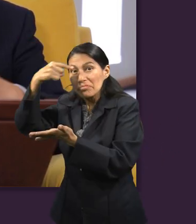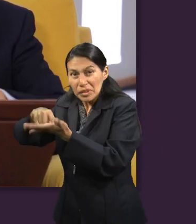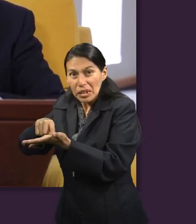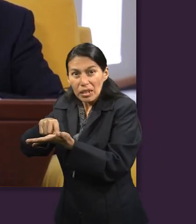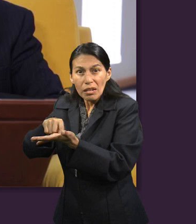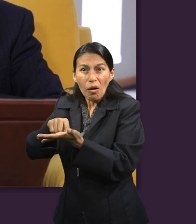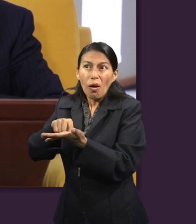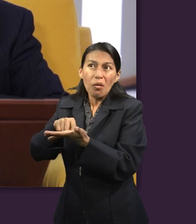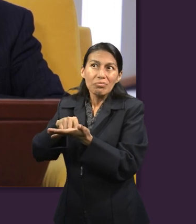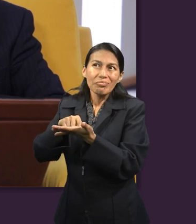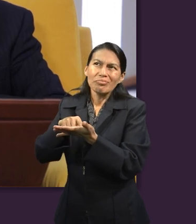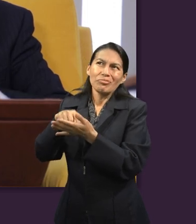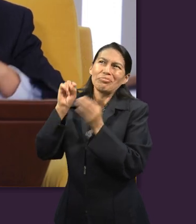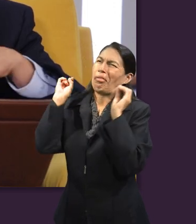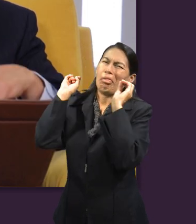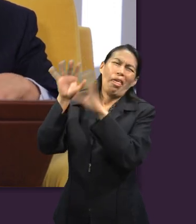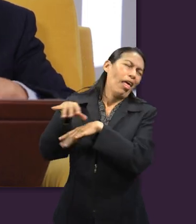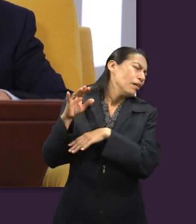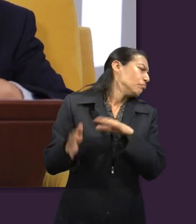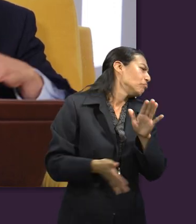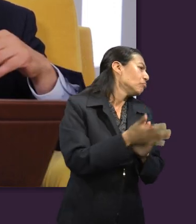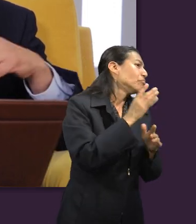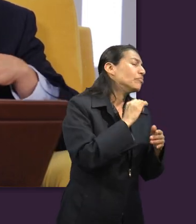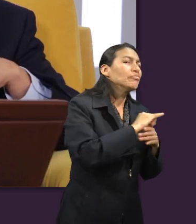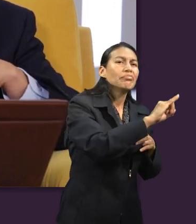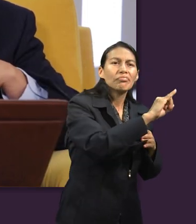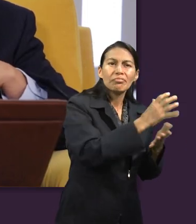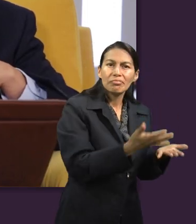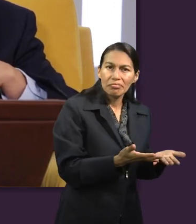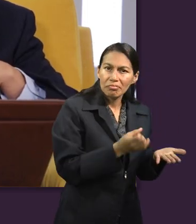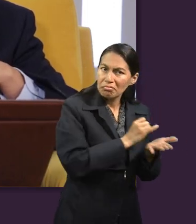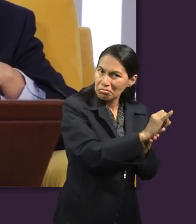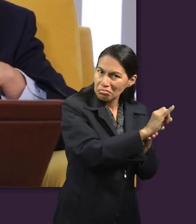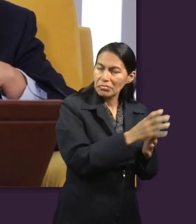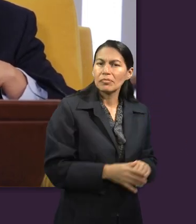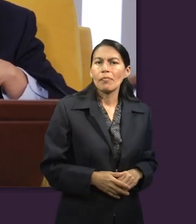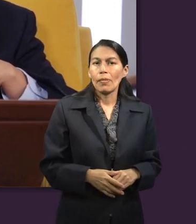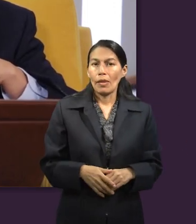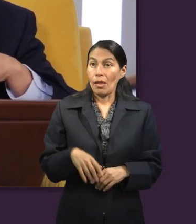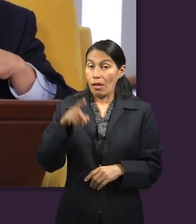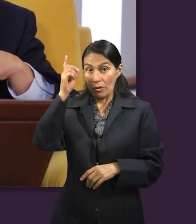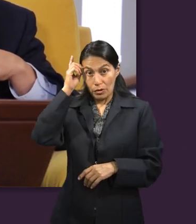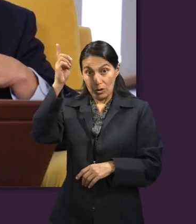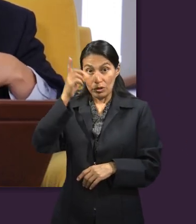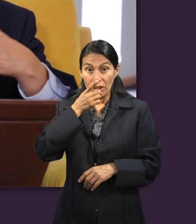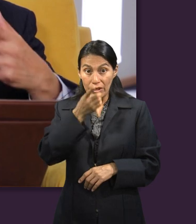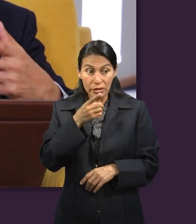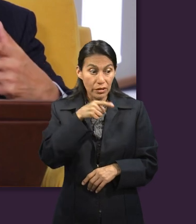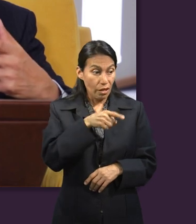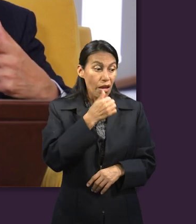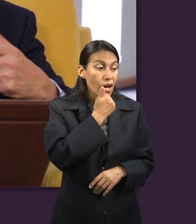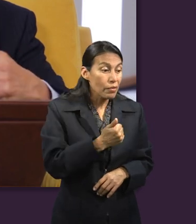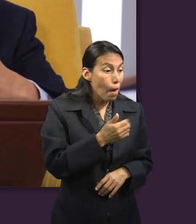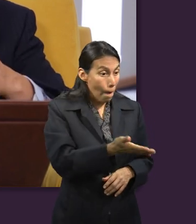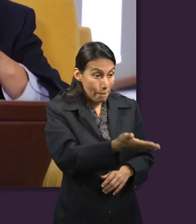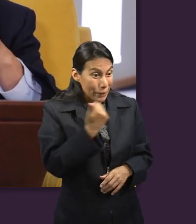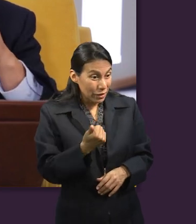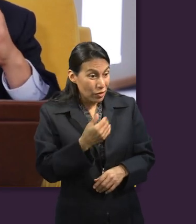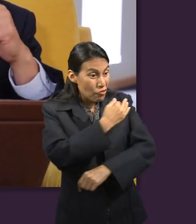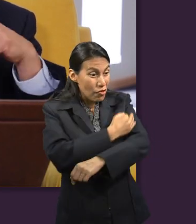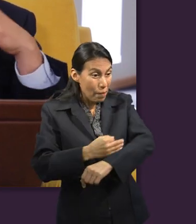o no creer lo que dios nos ha dicho en el caso de abraham desde que dios lo invita para que salga justamente de su tierra y de su parentela